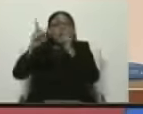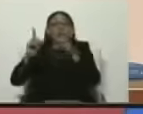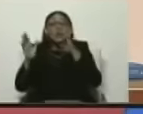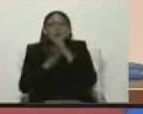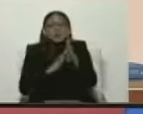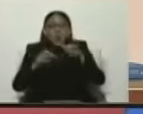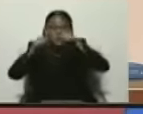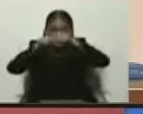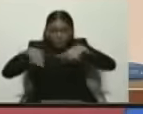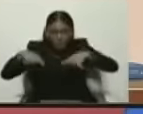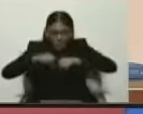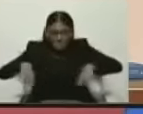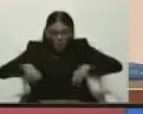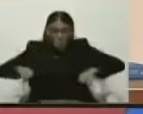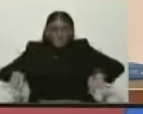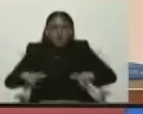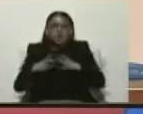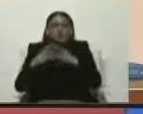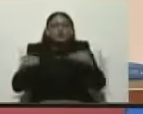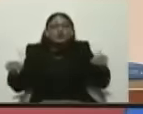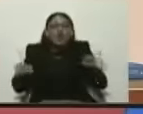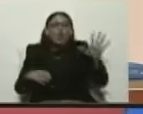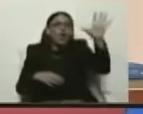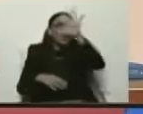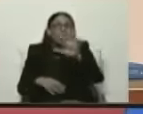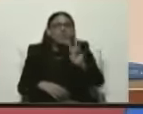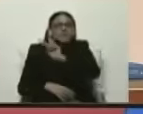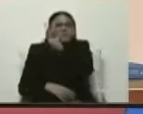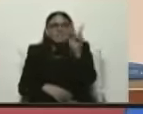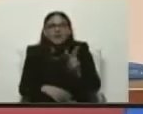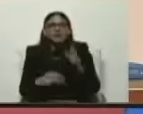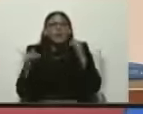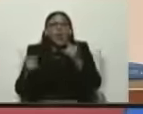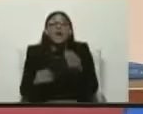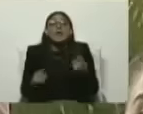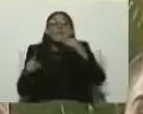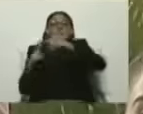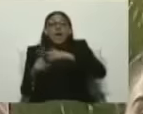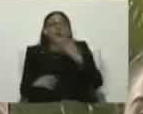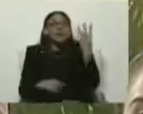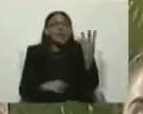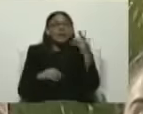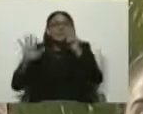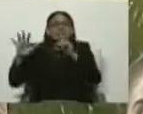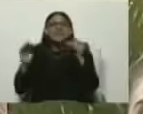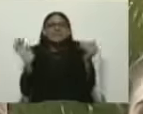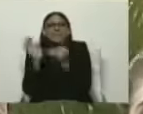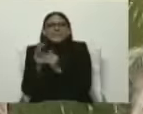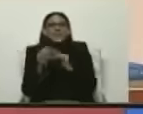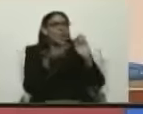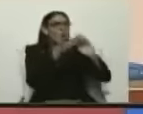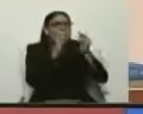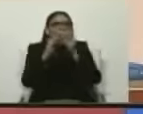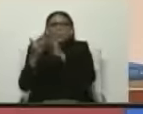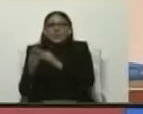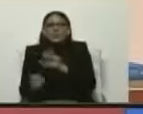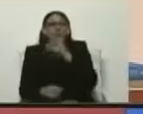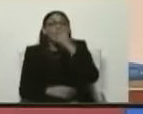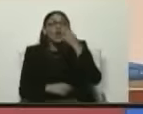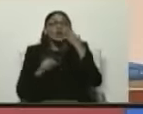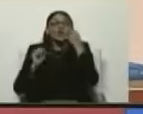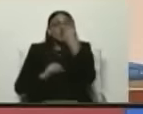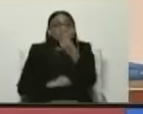Estructura en todo el territorio nacional. Más de 47 mil comunidades. Más de 270